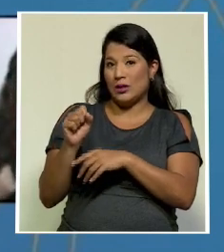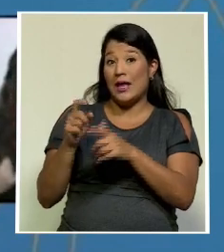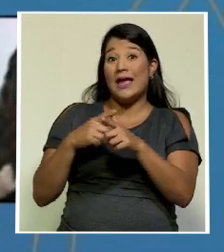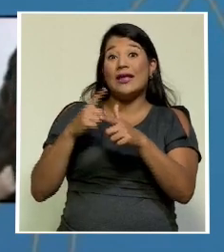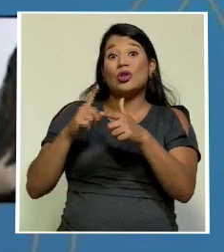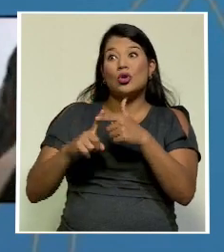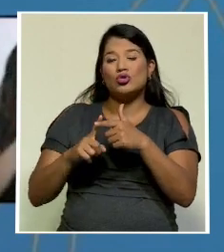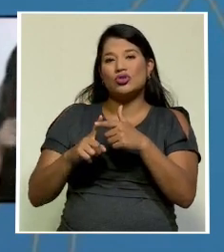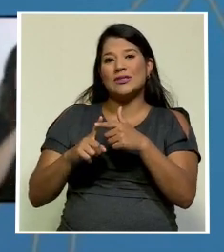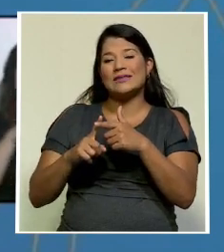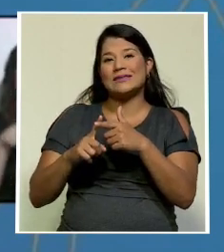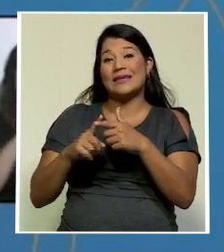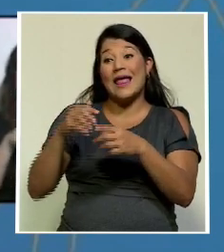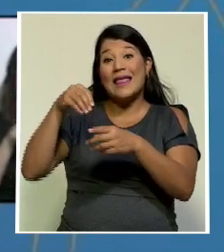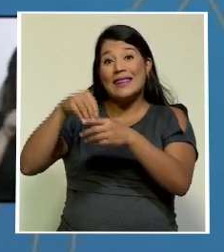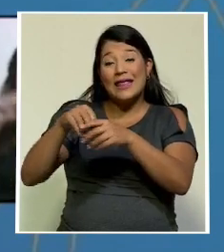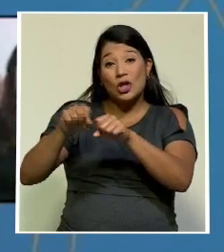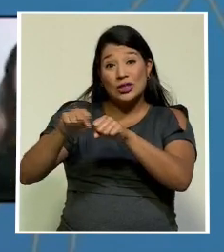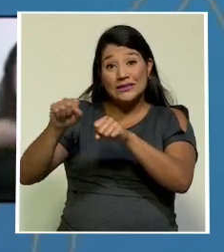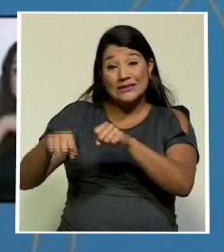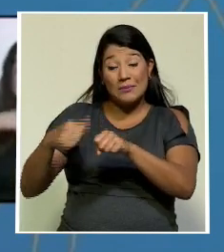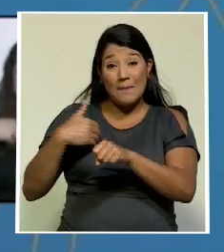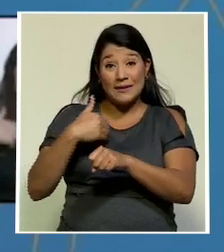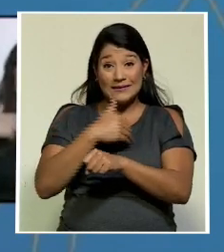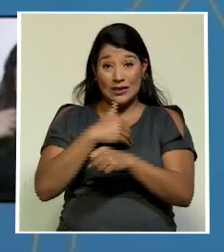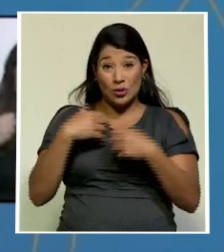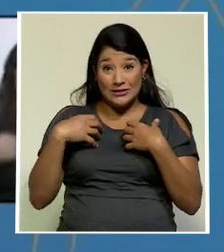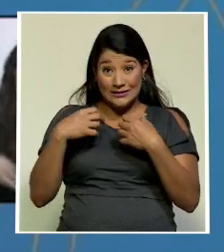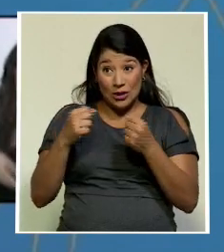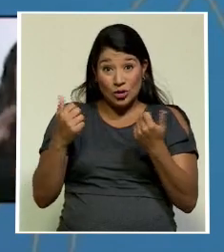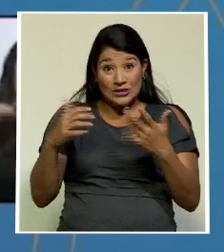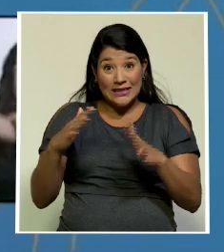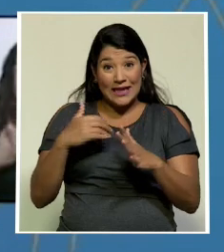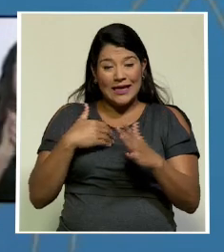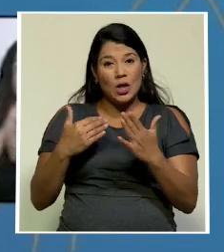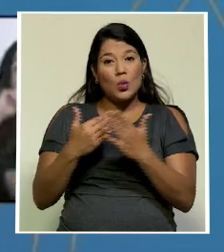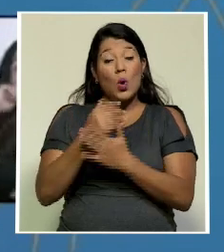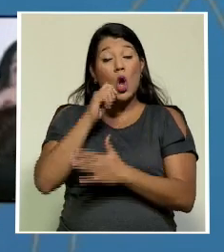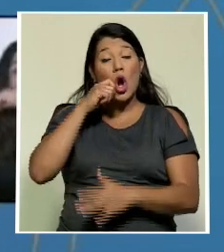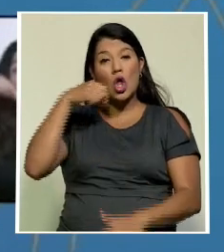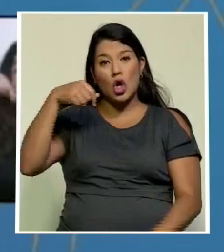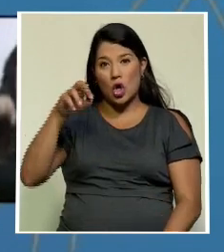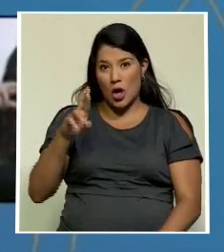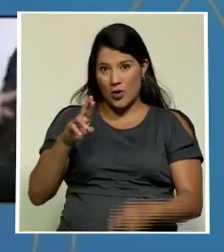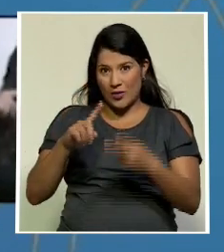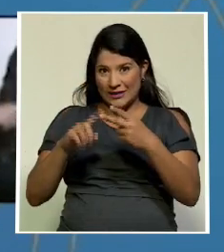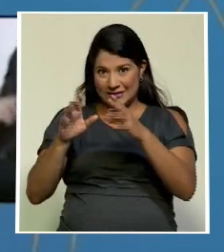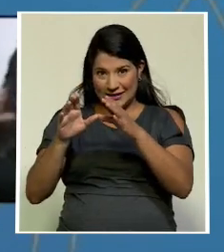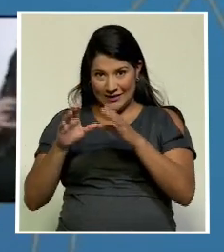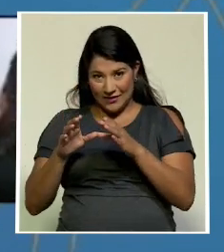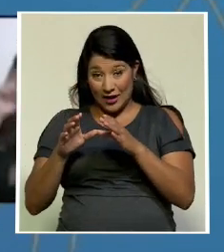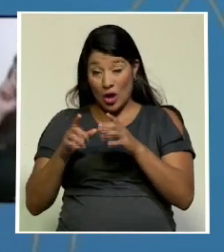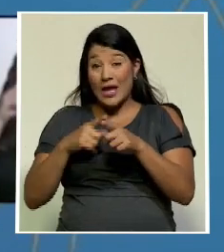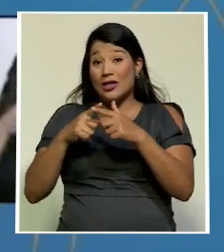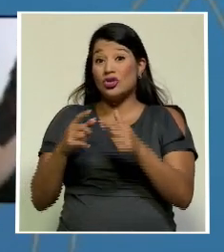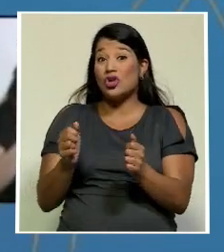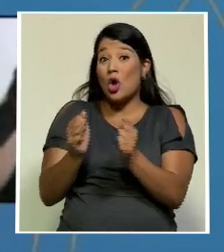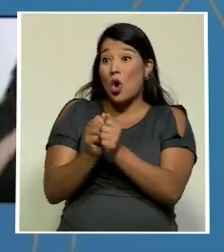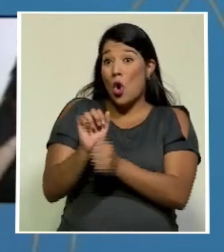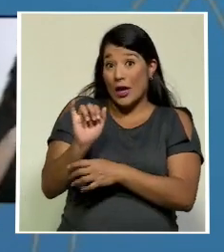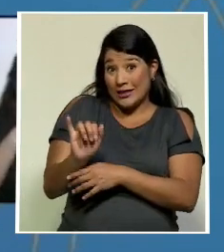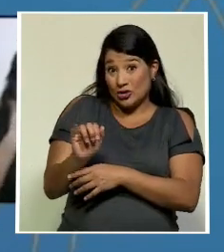tener cargado dentro del sistema del Ministerio de Salud su nuevo código QR y su certificado. Con eso, este fin de